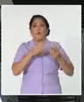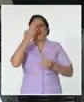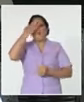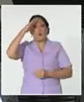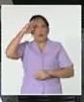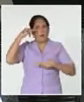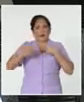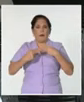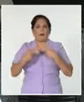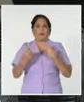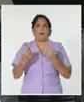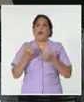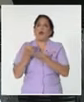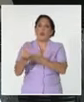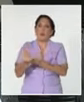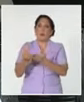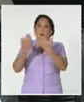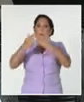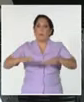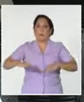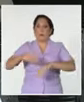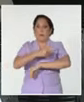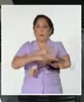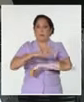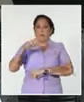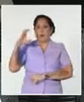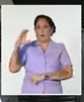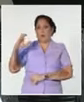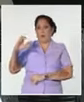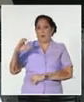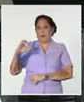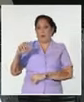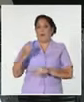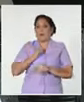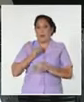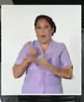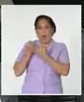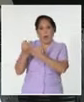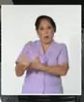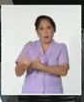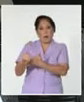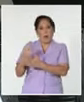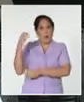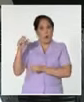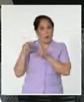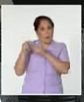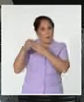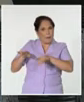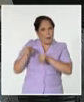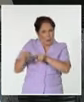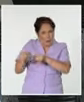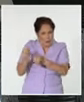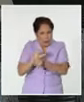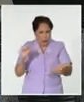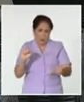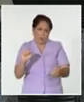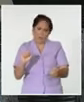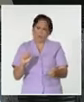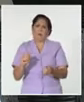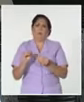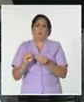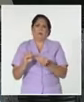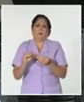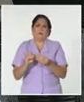paz de Colombia. Entonces quiere lograr la paz de Colombia con las guerrillas. Entonces por eso, como tienen a la guerrilla